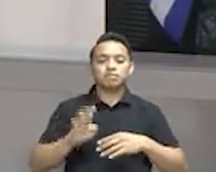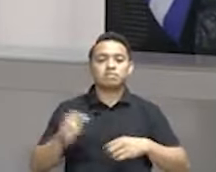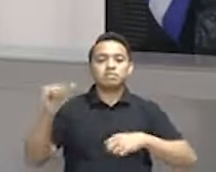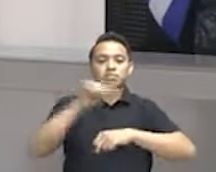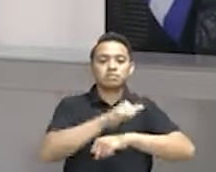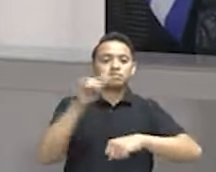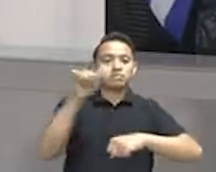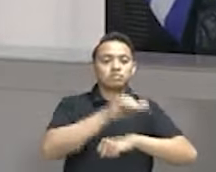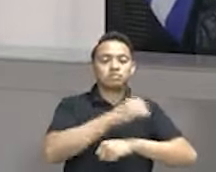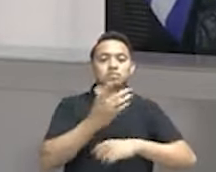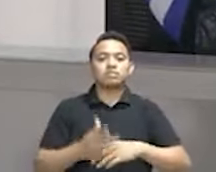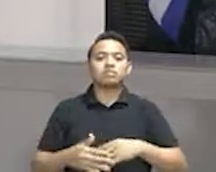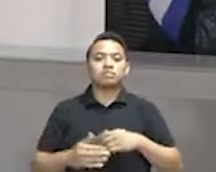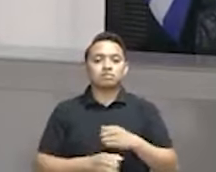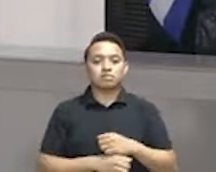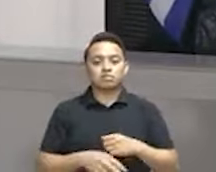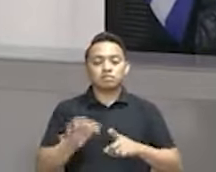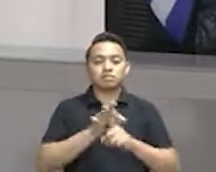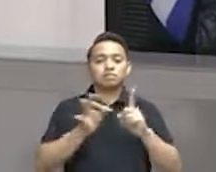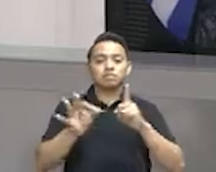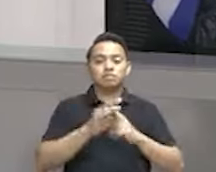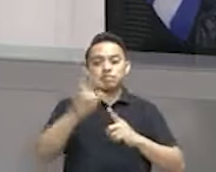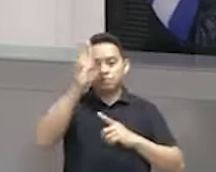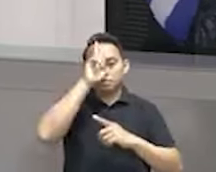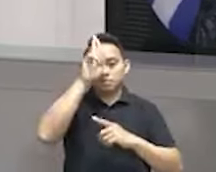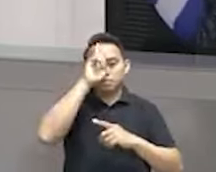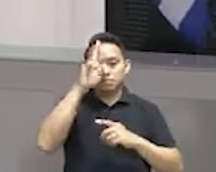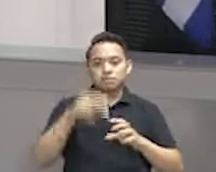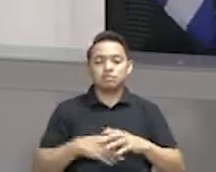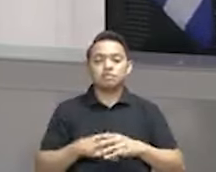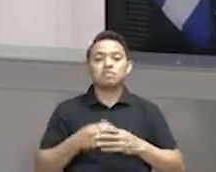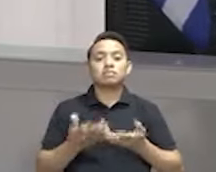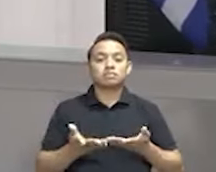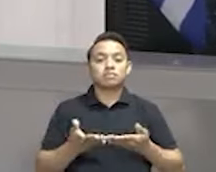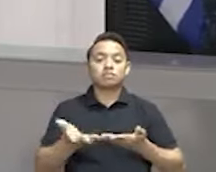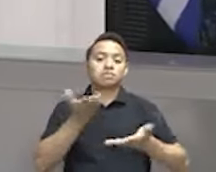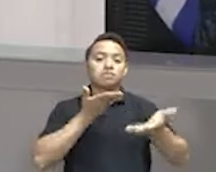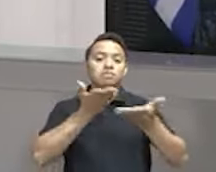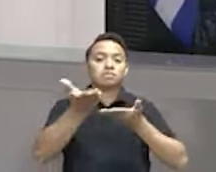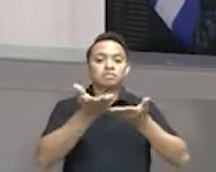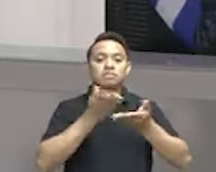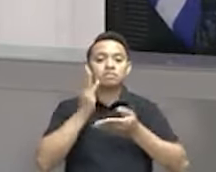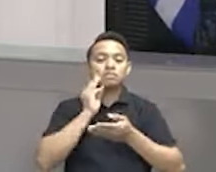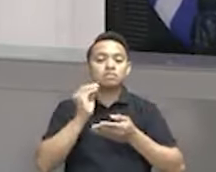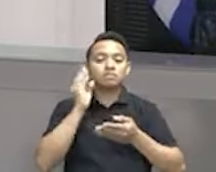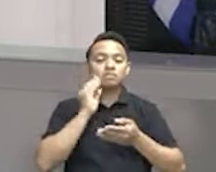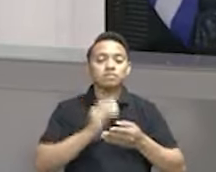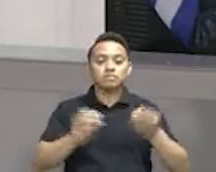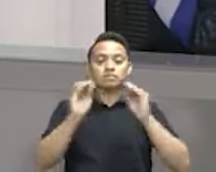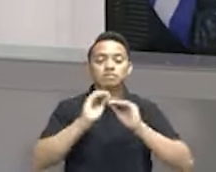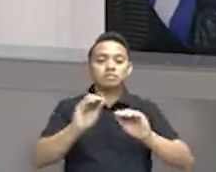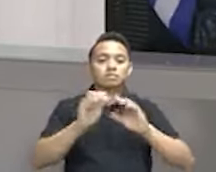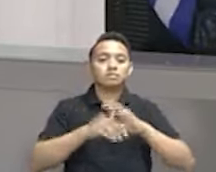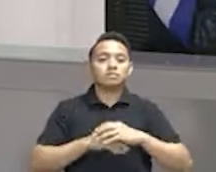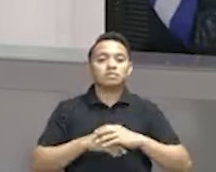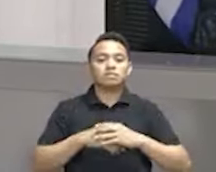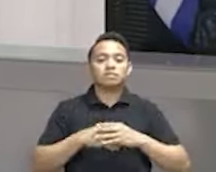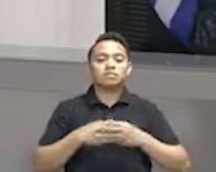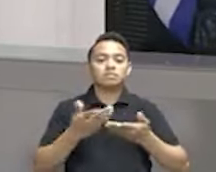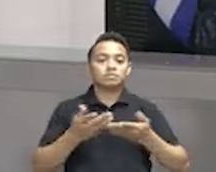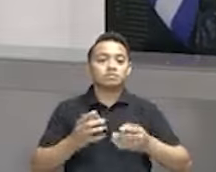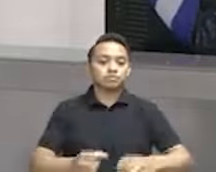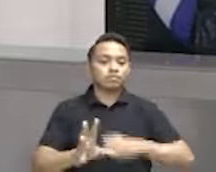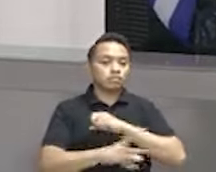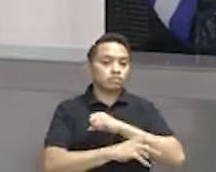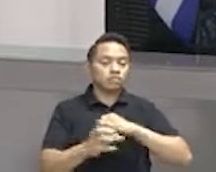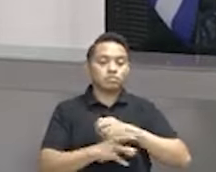y aeronaves de las Fuerzas Armadas de la Federación de Rusia para llevar a cabo intercambio de experiencia, adiestramiento, operaciones en contra de